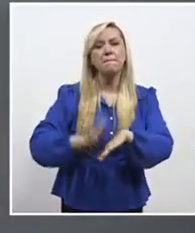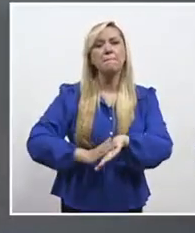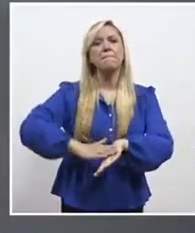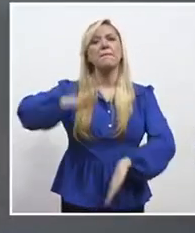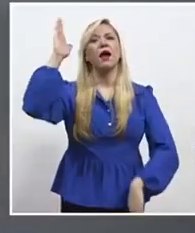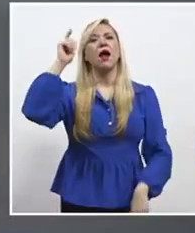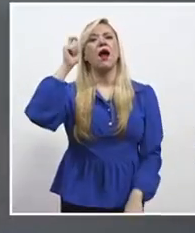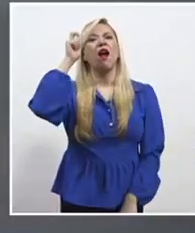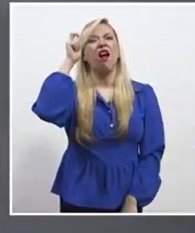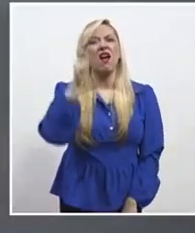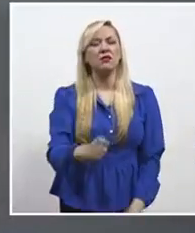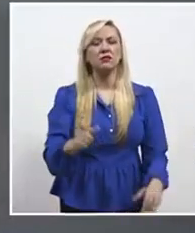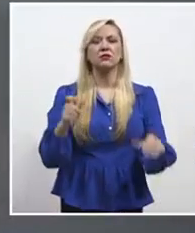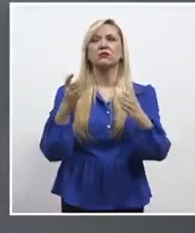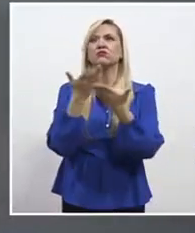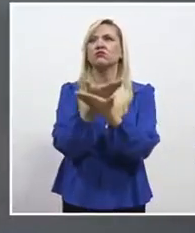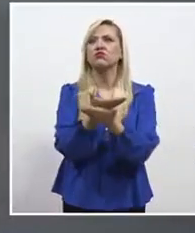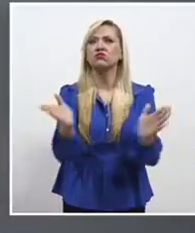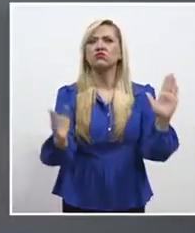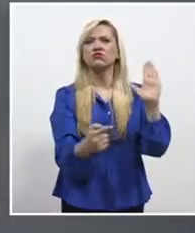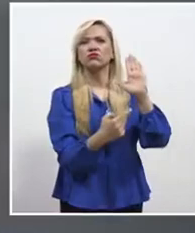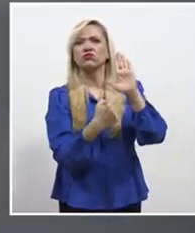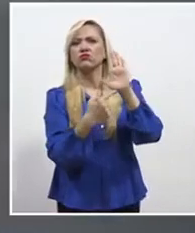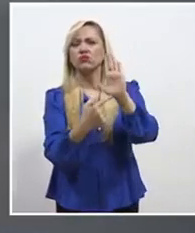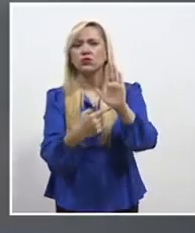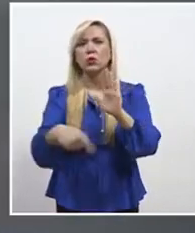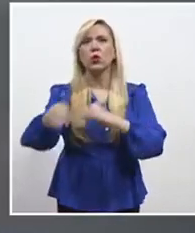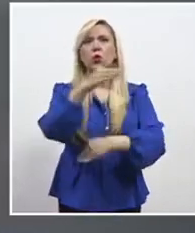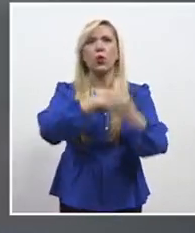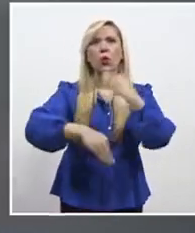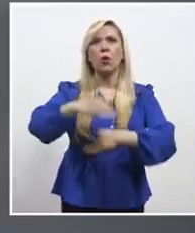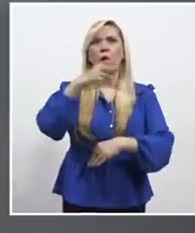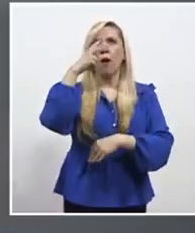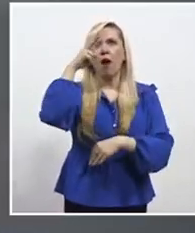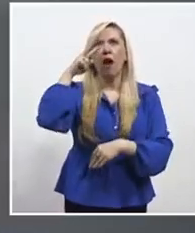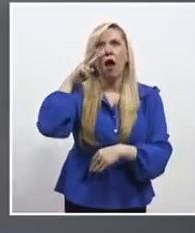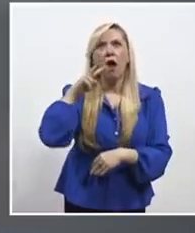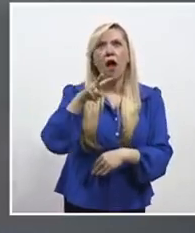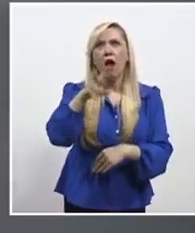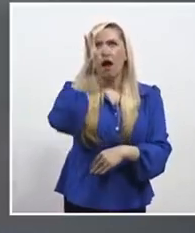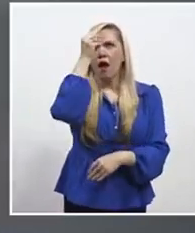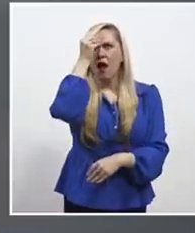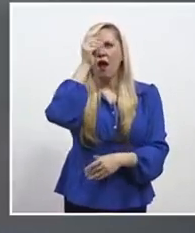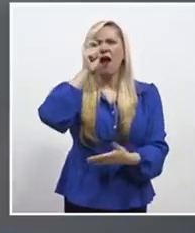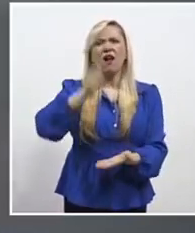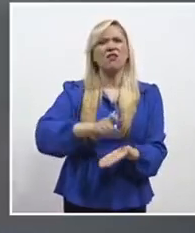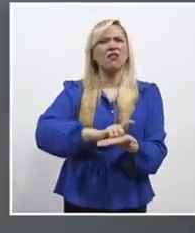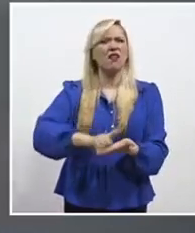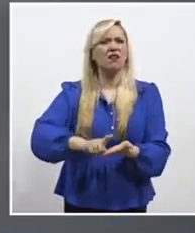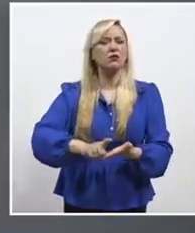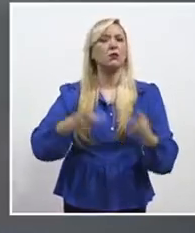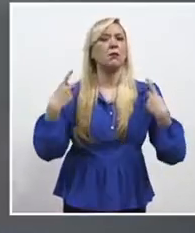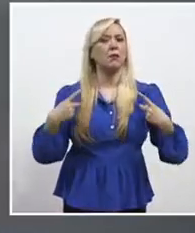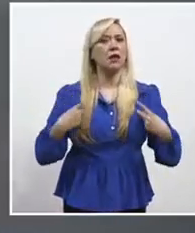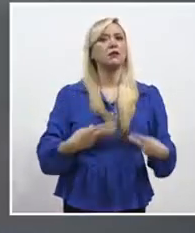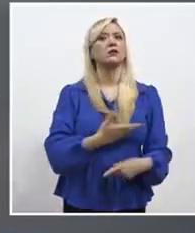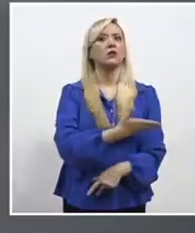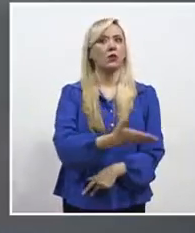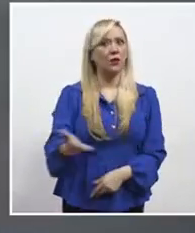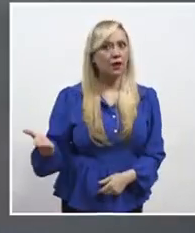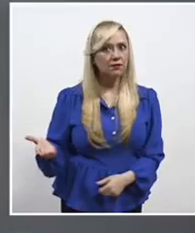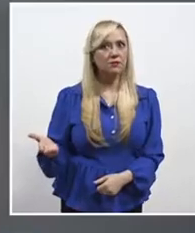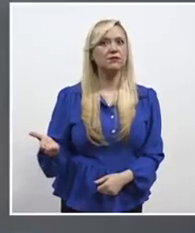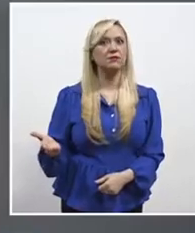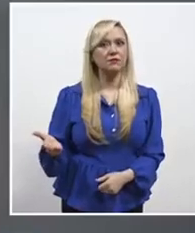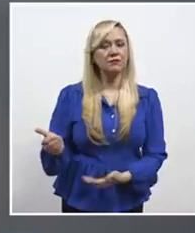pedagogía pública que nutra a la ciudadanía en el ejercicio de sus derechos y,